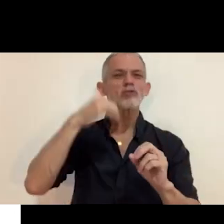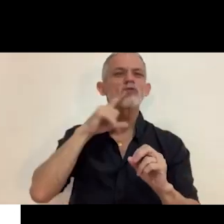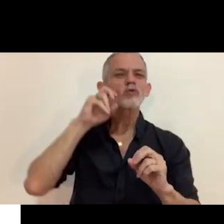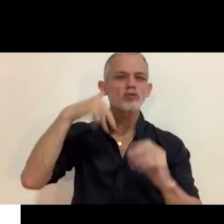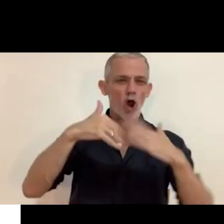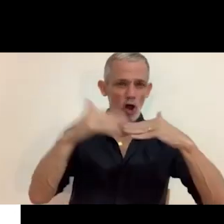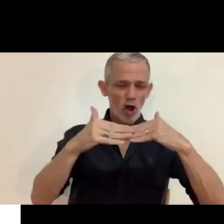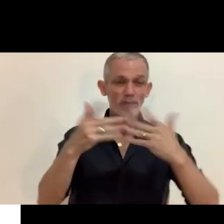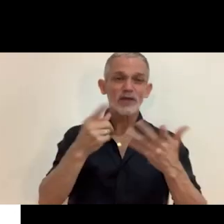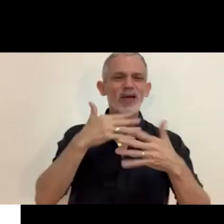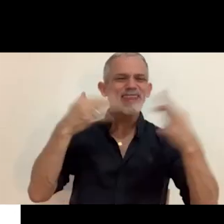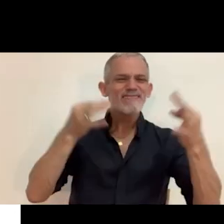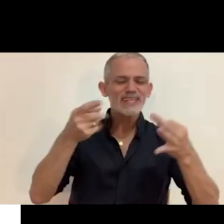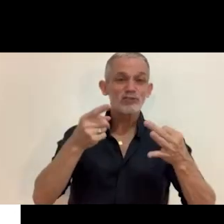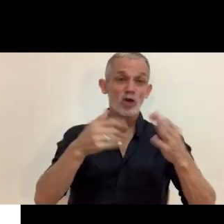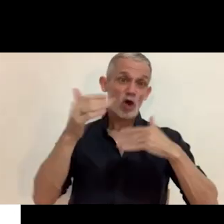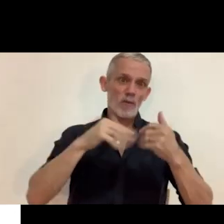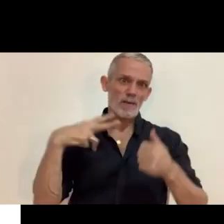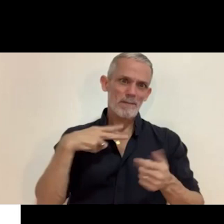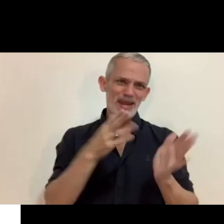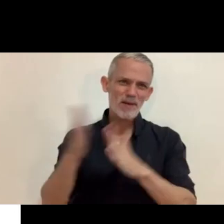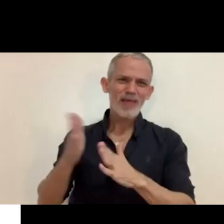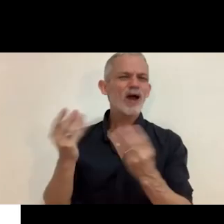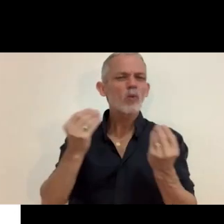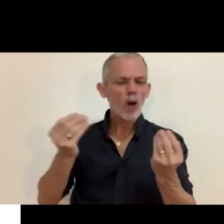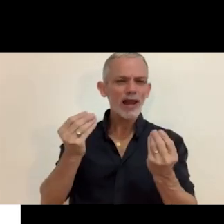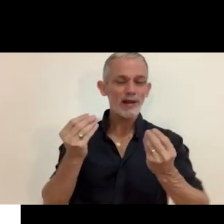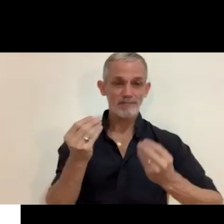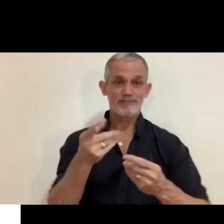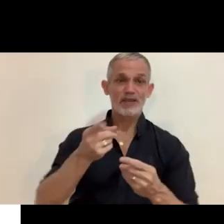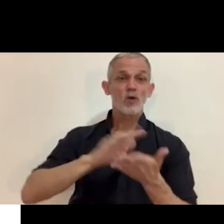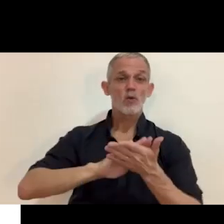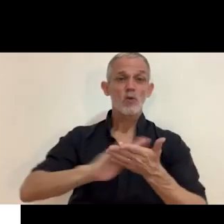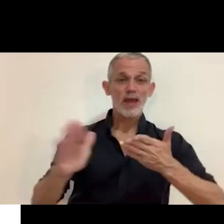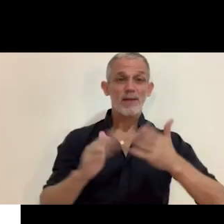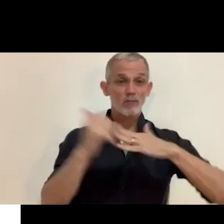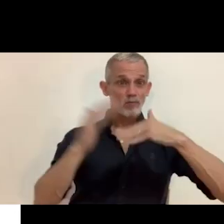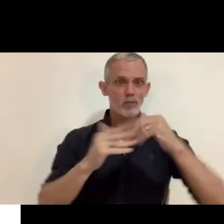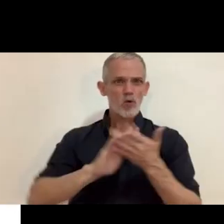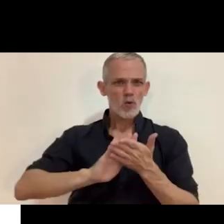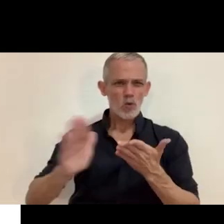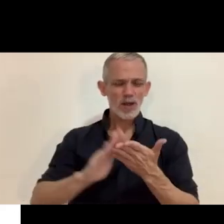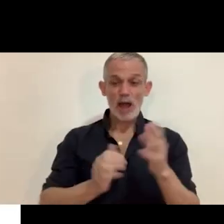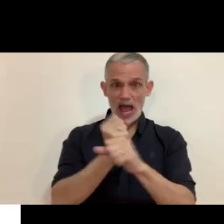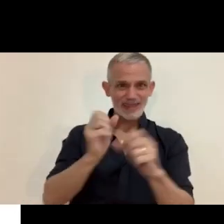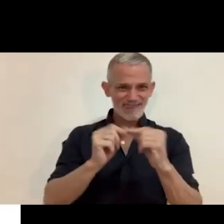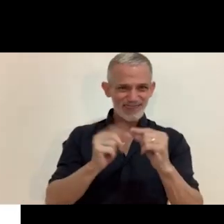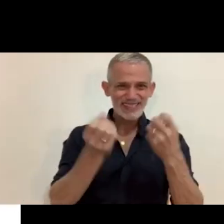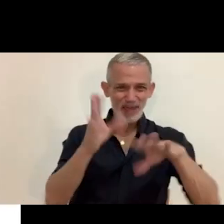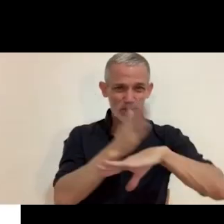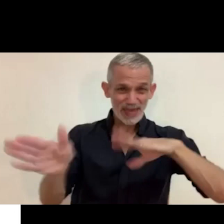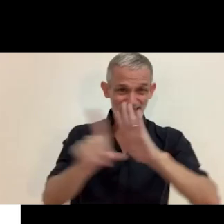esta definición de obras privadas aquellas nuevas construcciones que a la fecha de entrada en vigencia de la